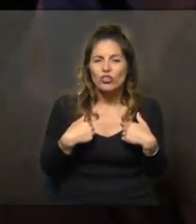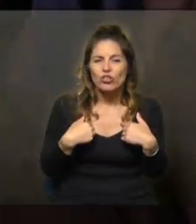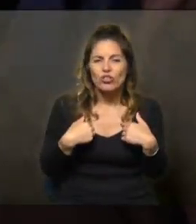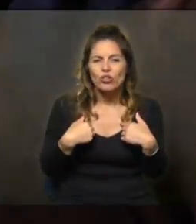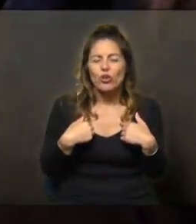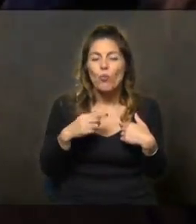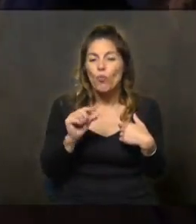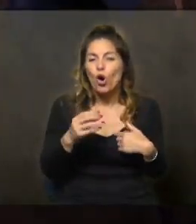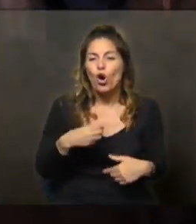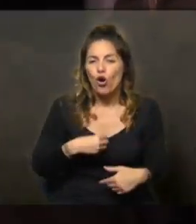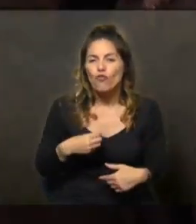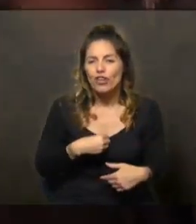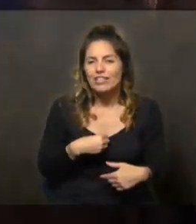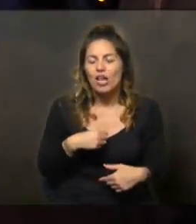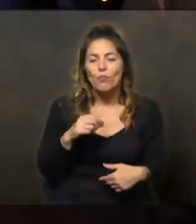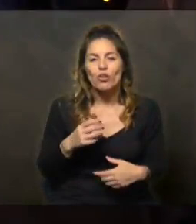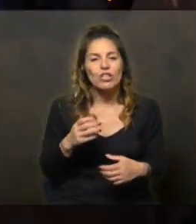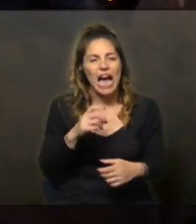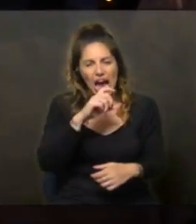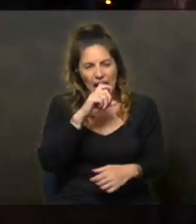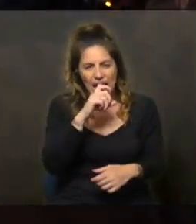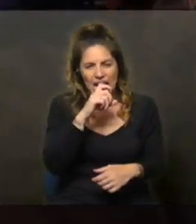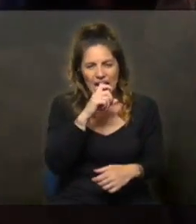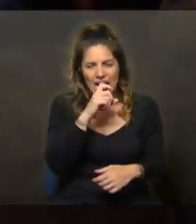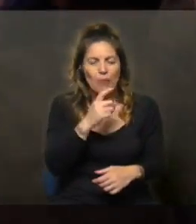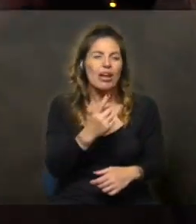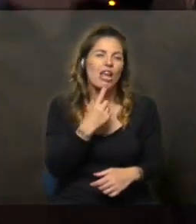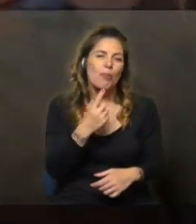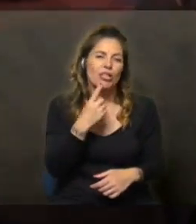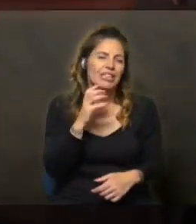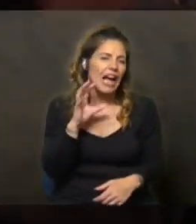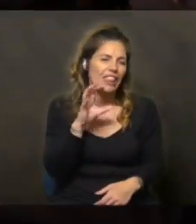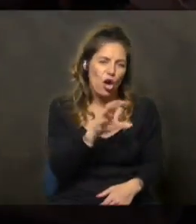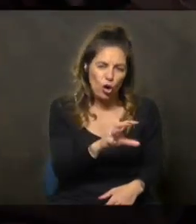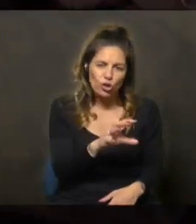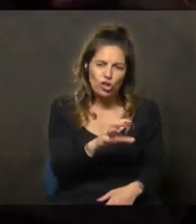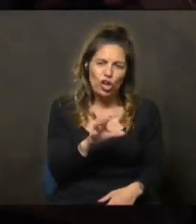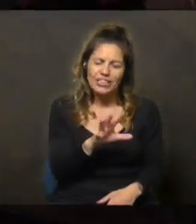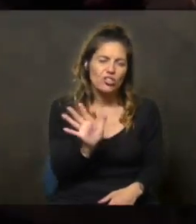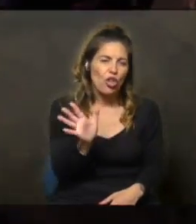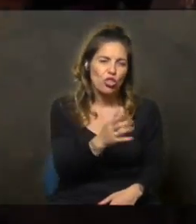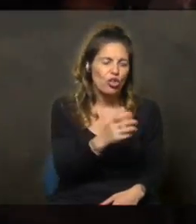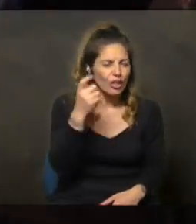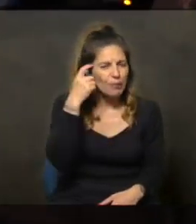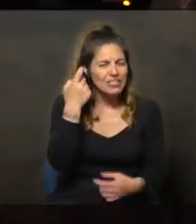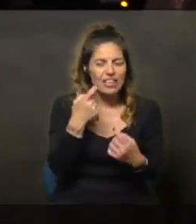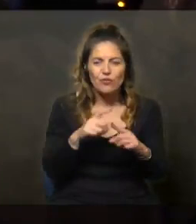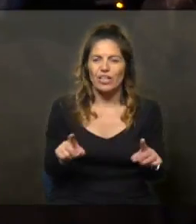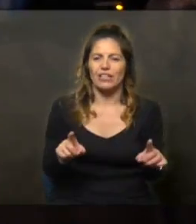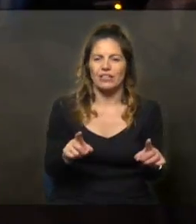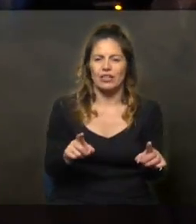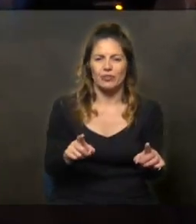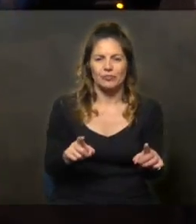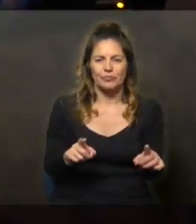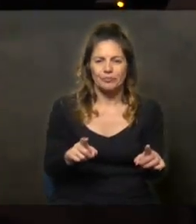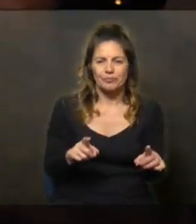poco de confianza y un poco de indignación y bronca porque las políticas fueron de odio y rechazo todo aquel que pensaba distinto